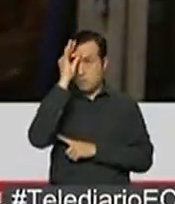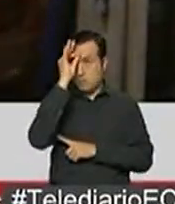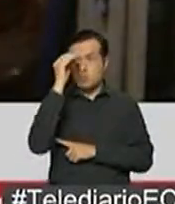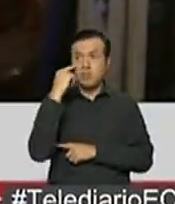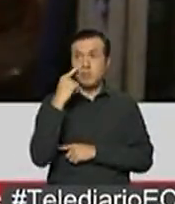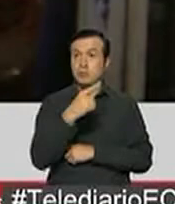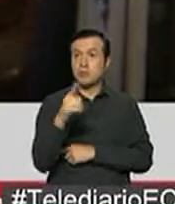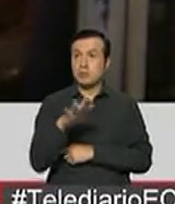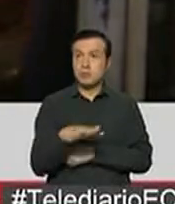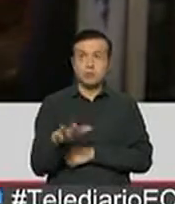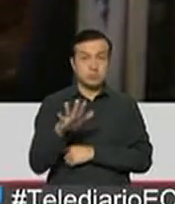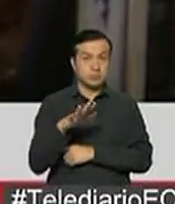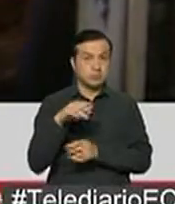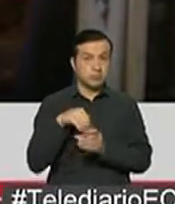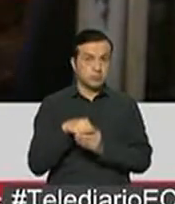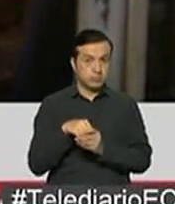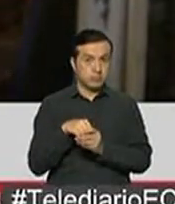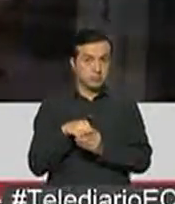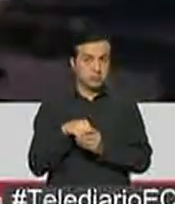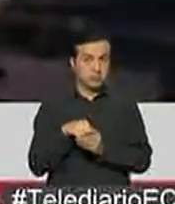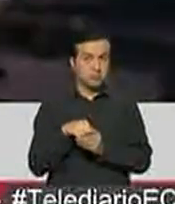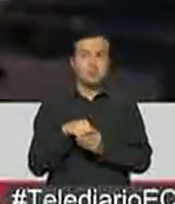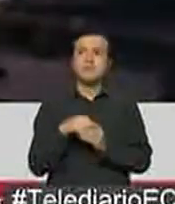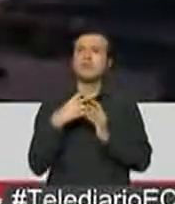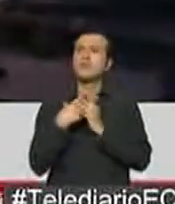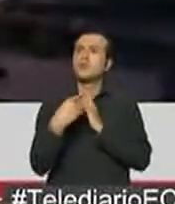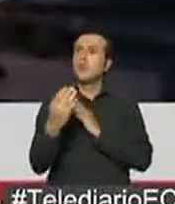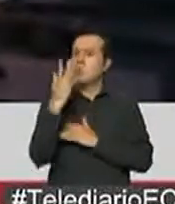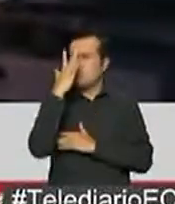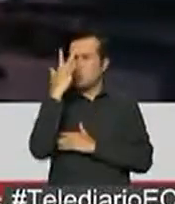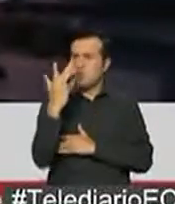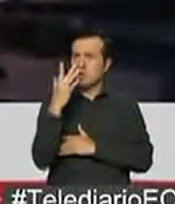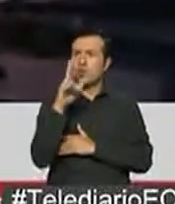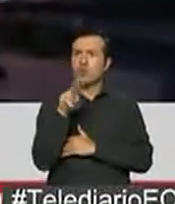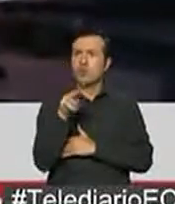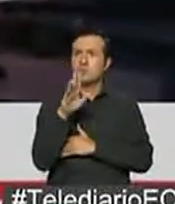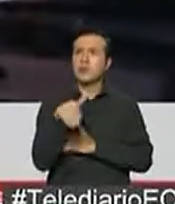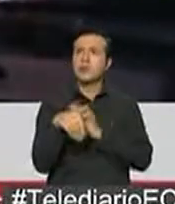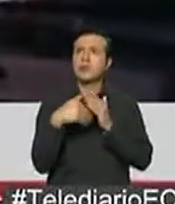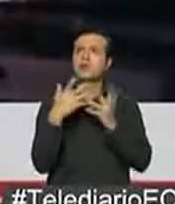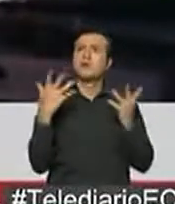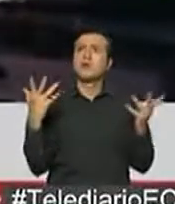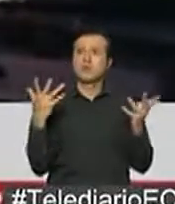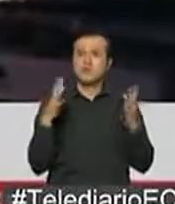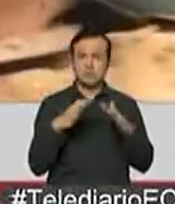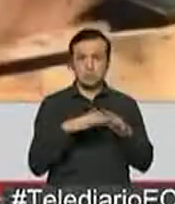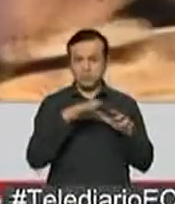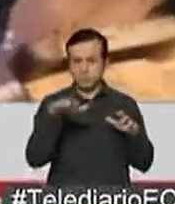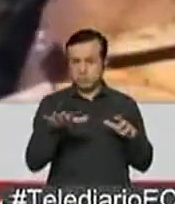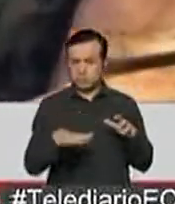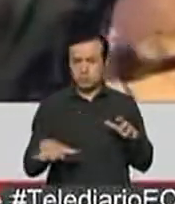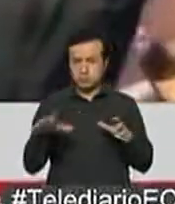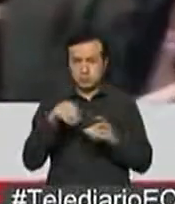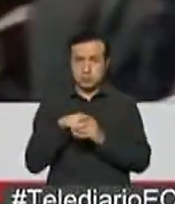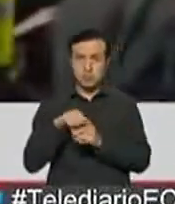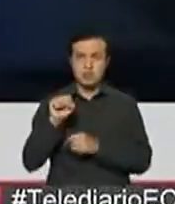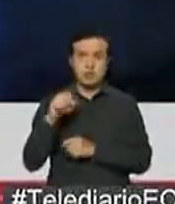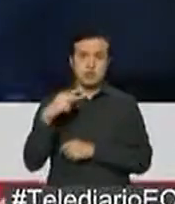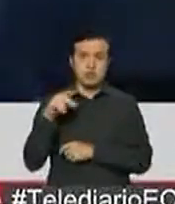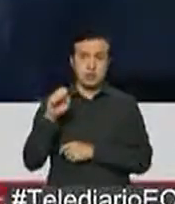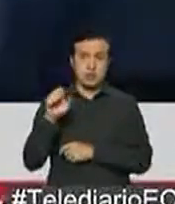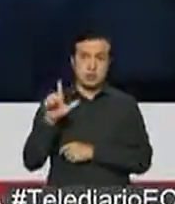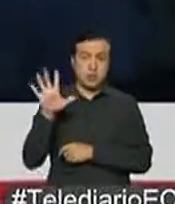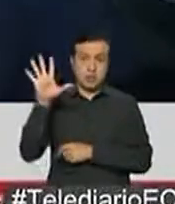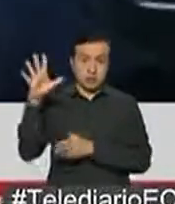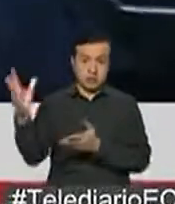aubert villiers esta evacuación se produce dos meses después de la del campo vecino de la puerta de chapel y